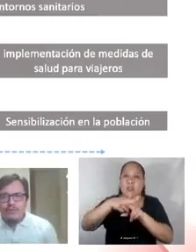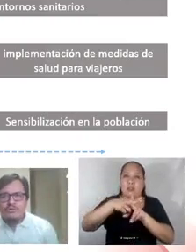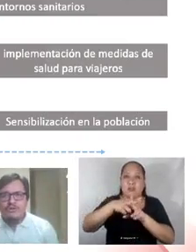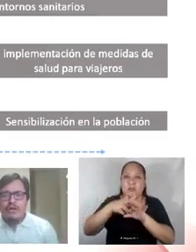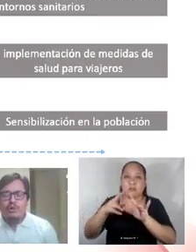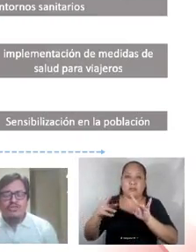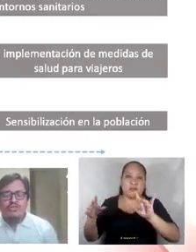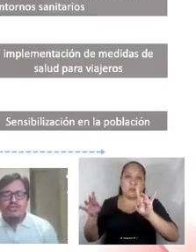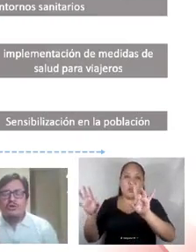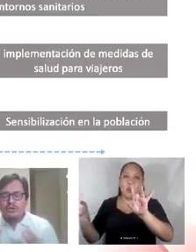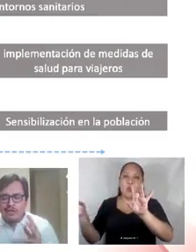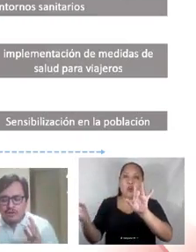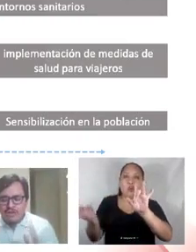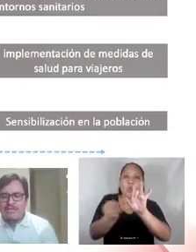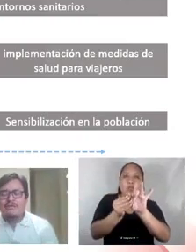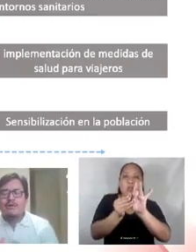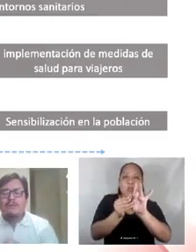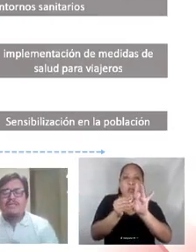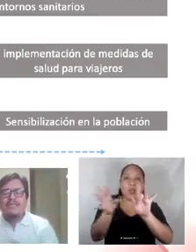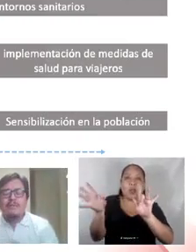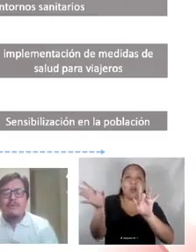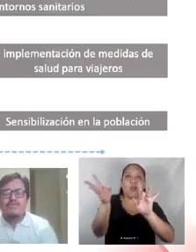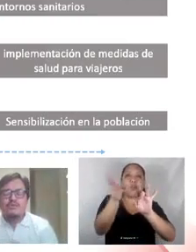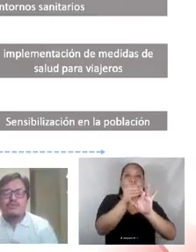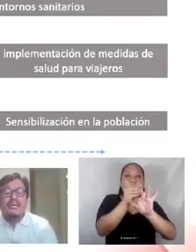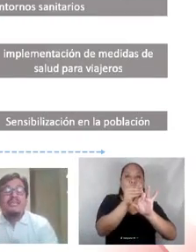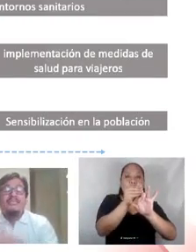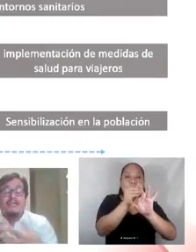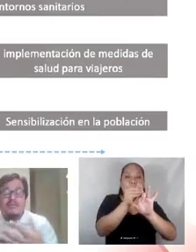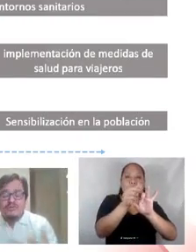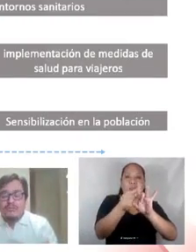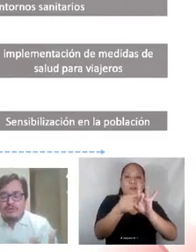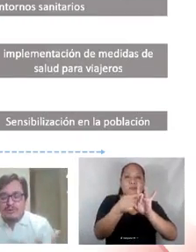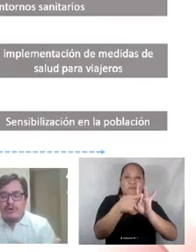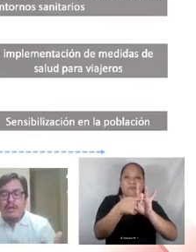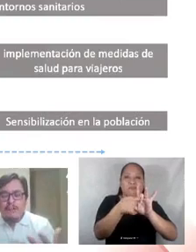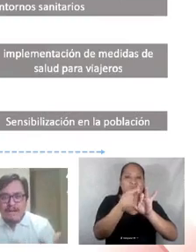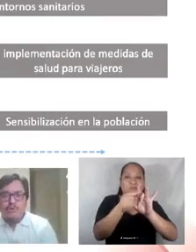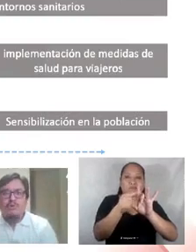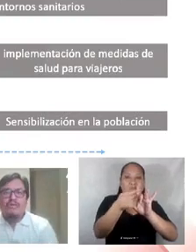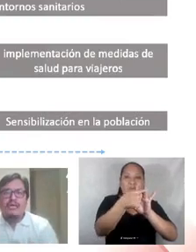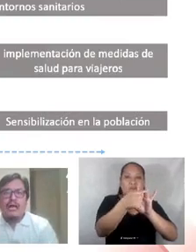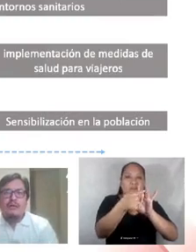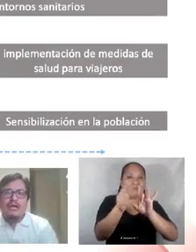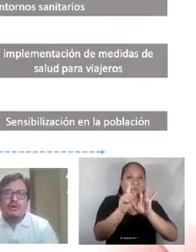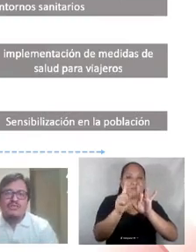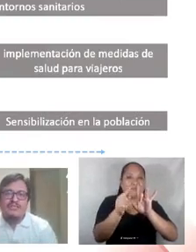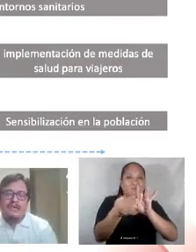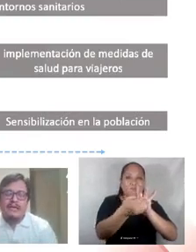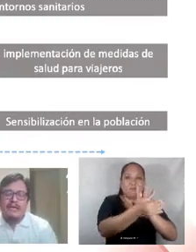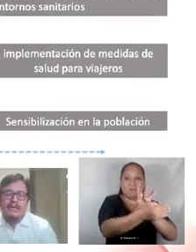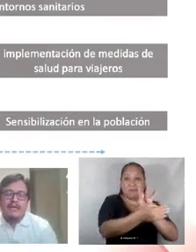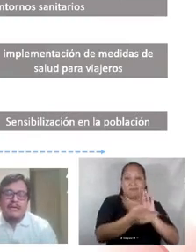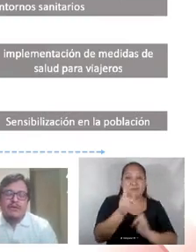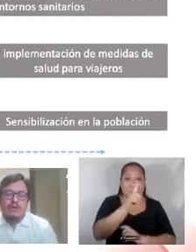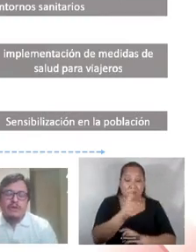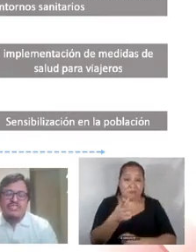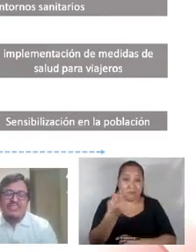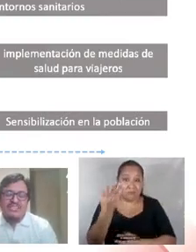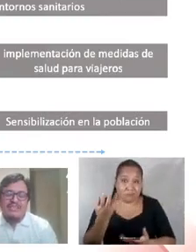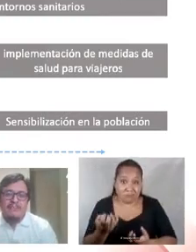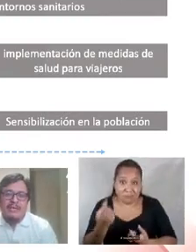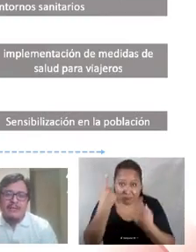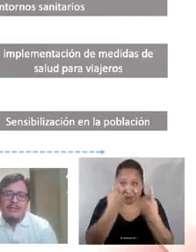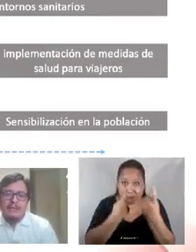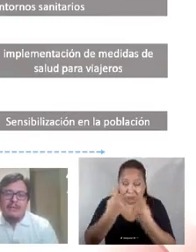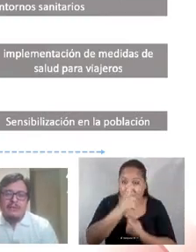todo lo que hemos escuchado y que hoy día seguramente también vamos a escuchar, y si gustan, por favor, pregunten algunas cosas que no